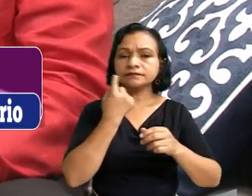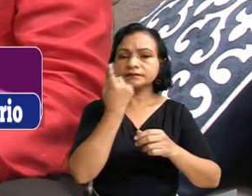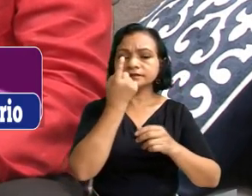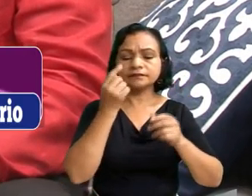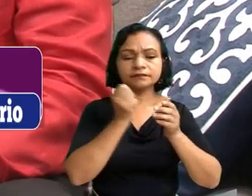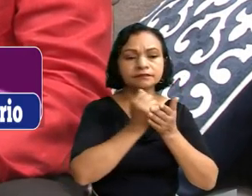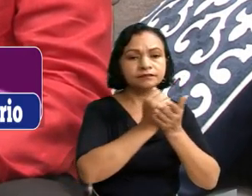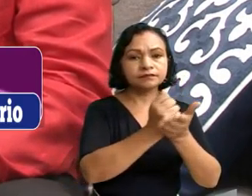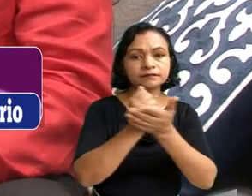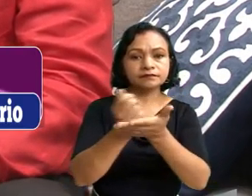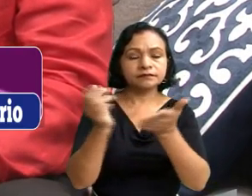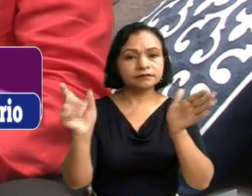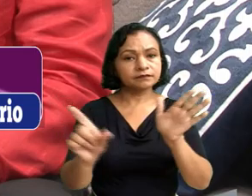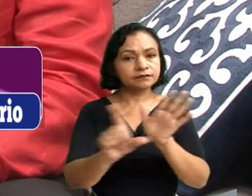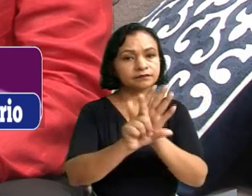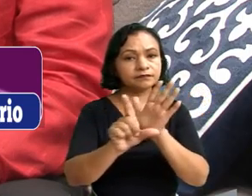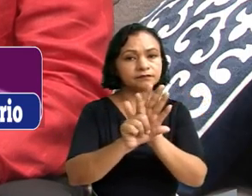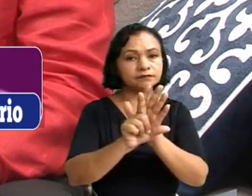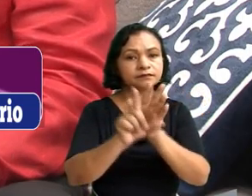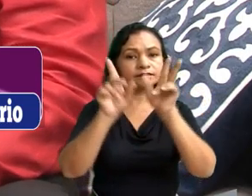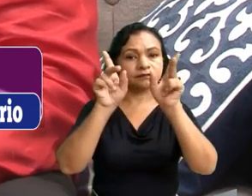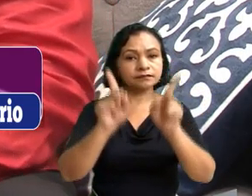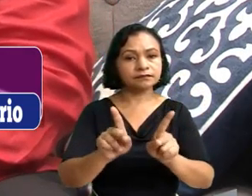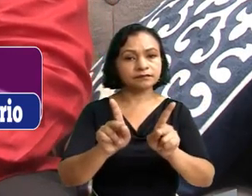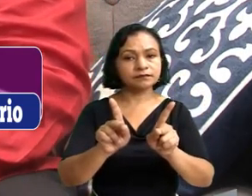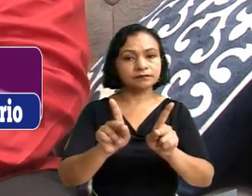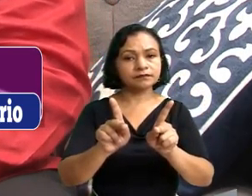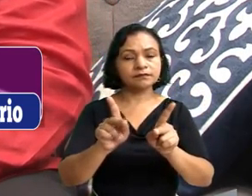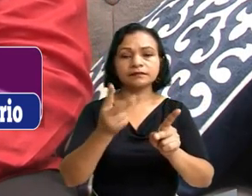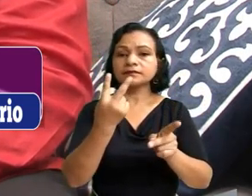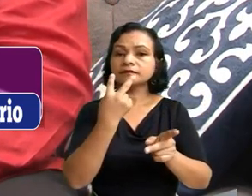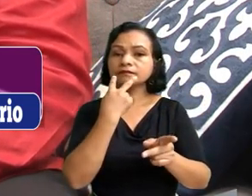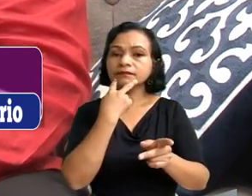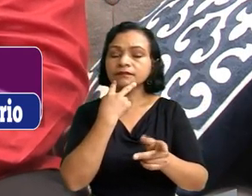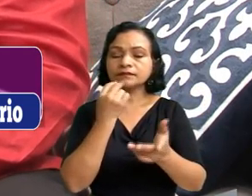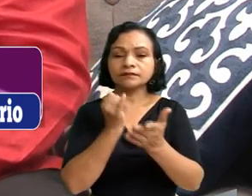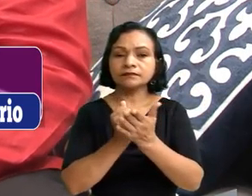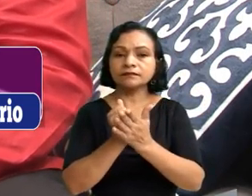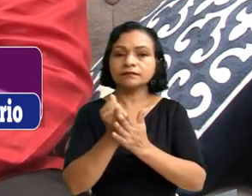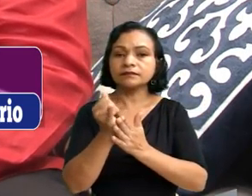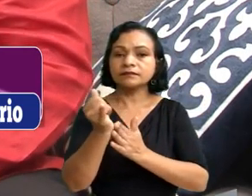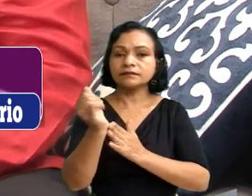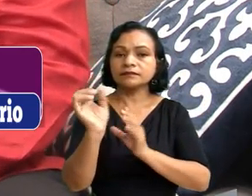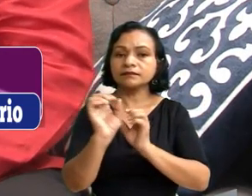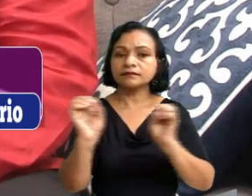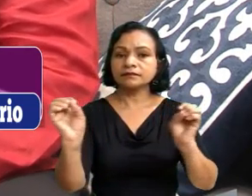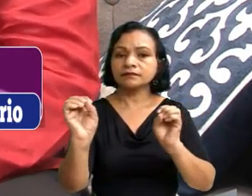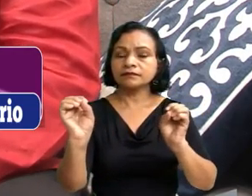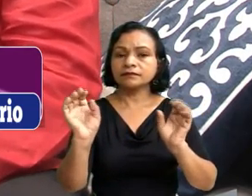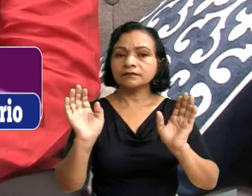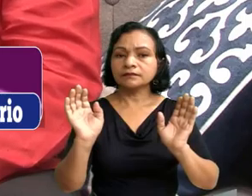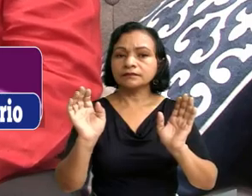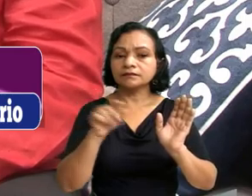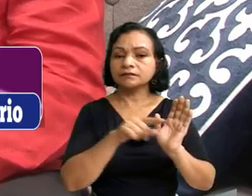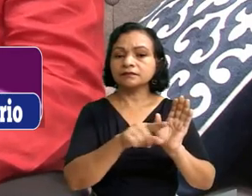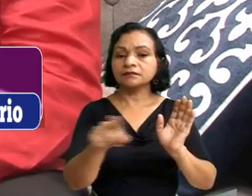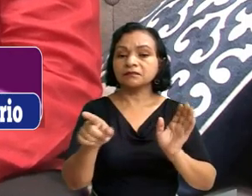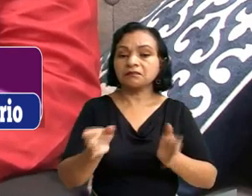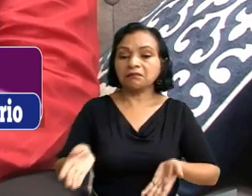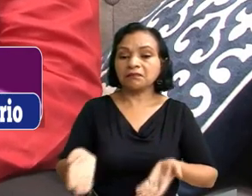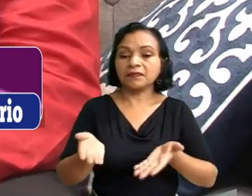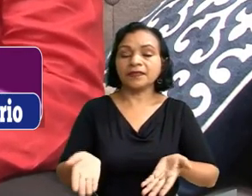la misma ley lo dice son aquellas personas que no han sido investigadas quiero son esto precisamente esos que azuzaron